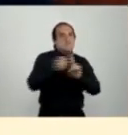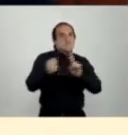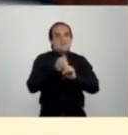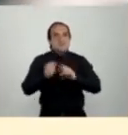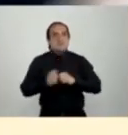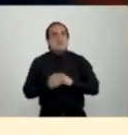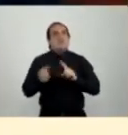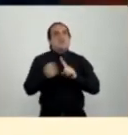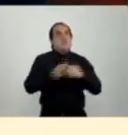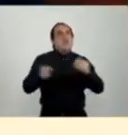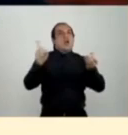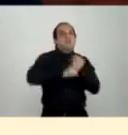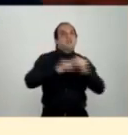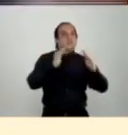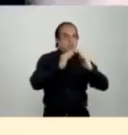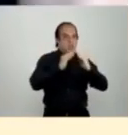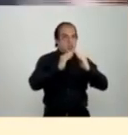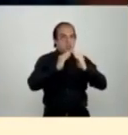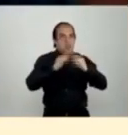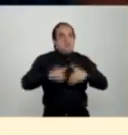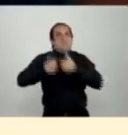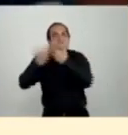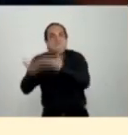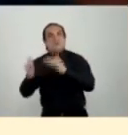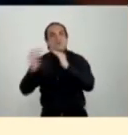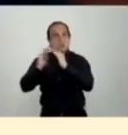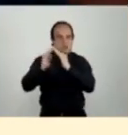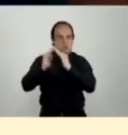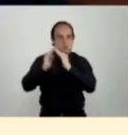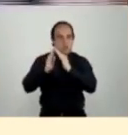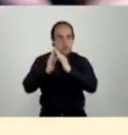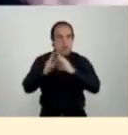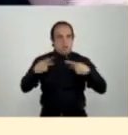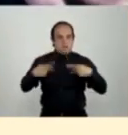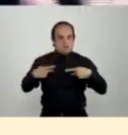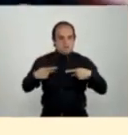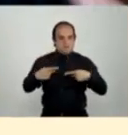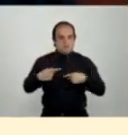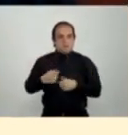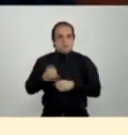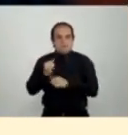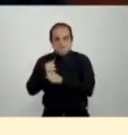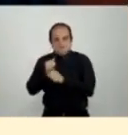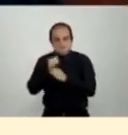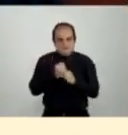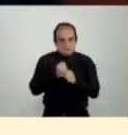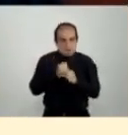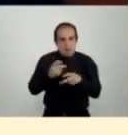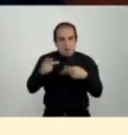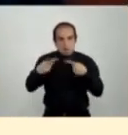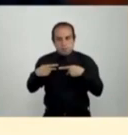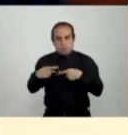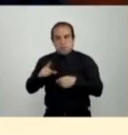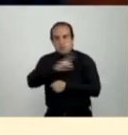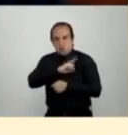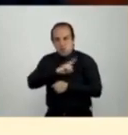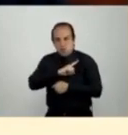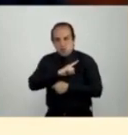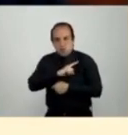dentro de las casas y afuera de las casas. El detective es un tipo que es solitario, medio